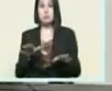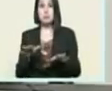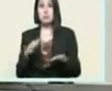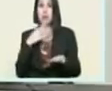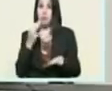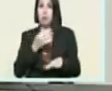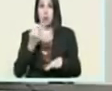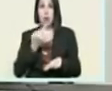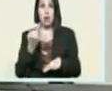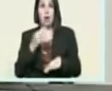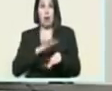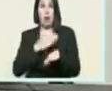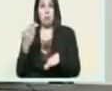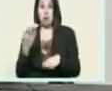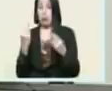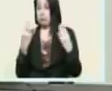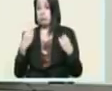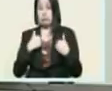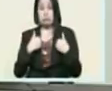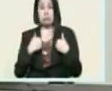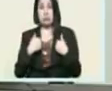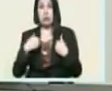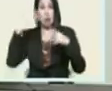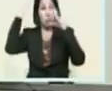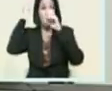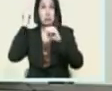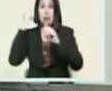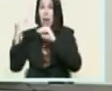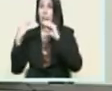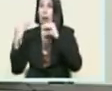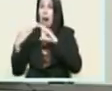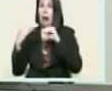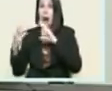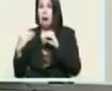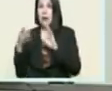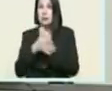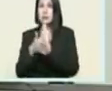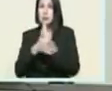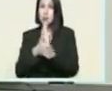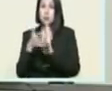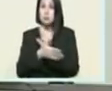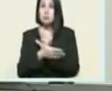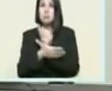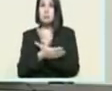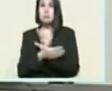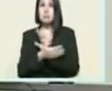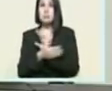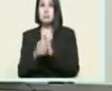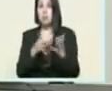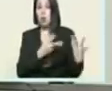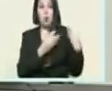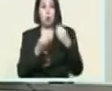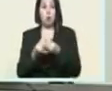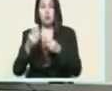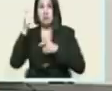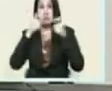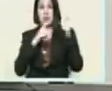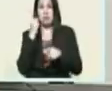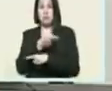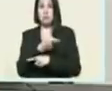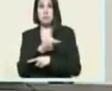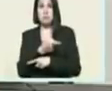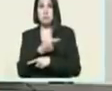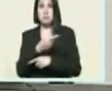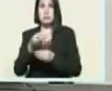verdad. Porque bastante, yo como canciller me tocó conversar con el presidente Santos, enviado por el comandante Chávez, y